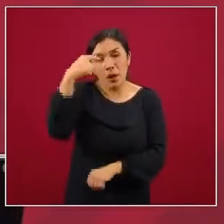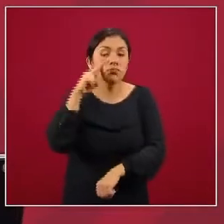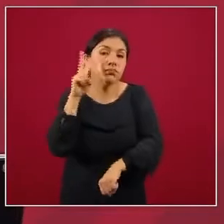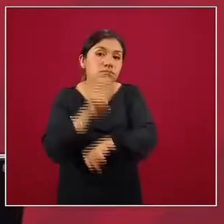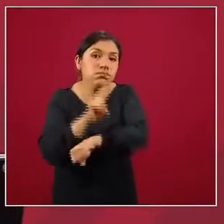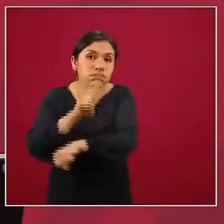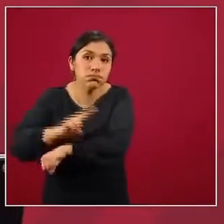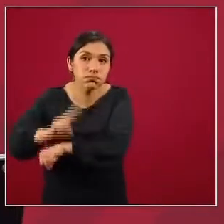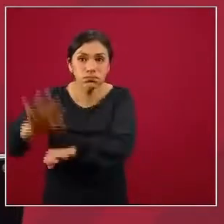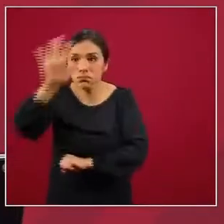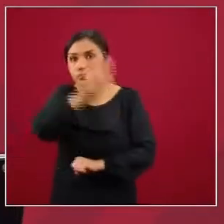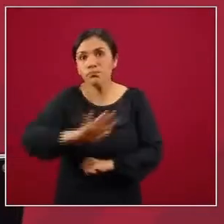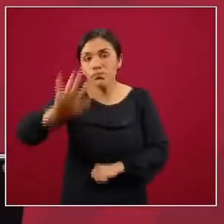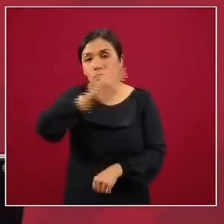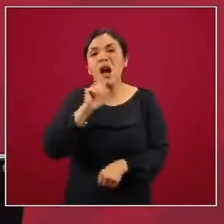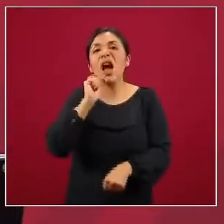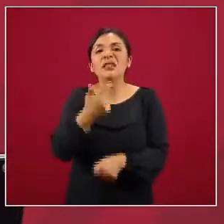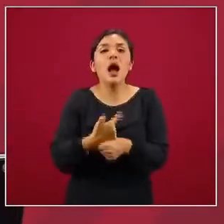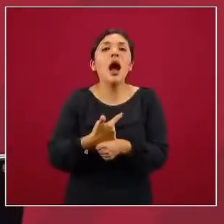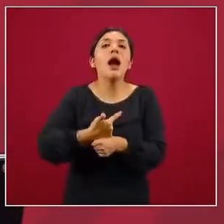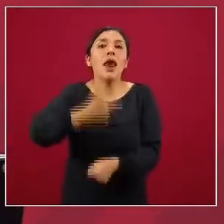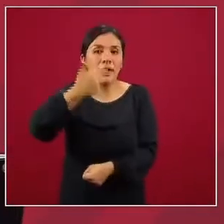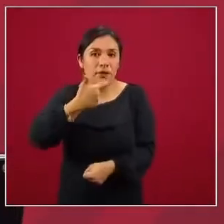monitoreo del riesgo.